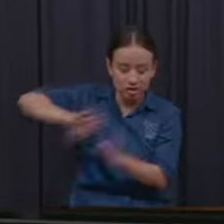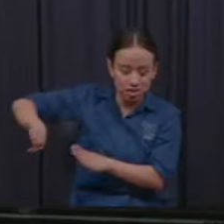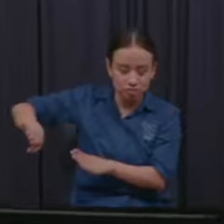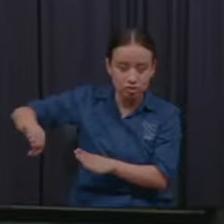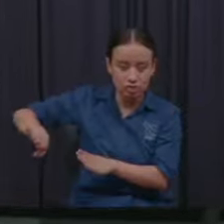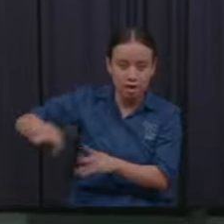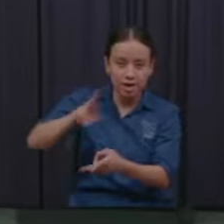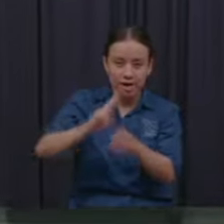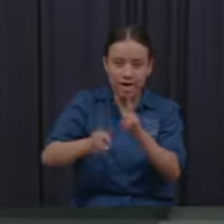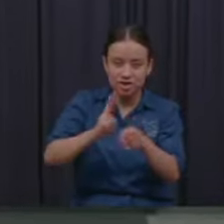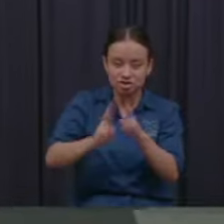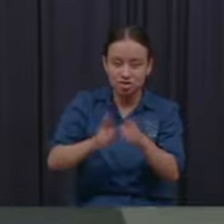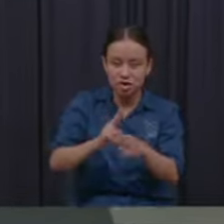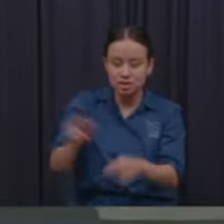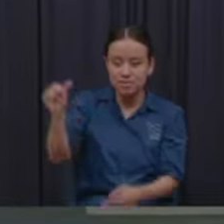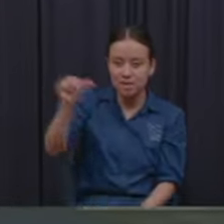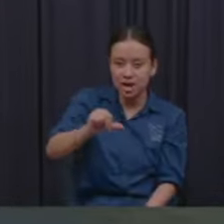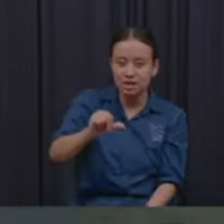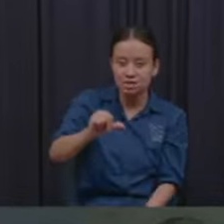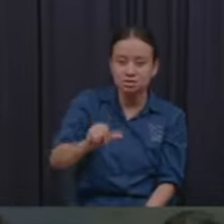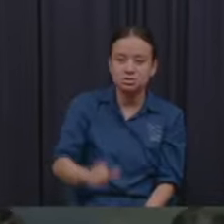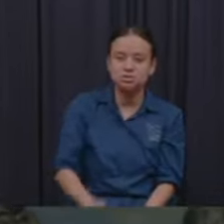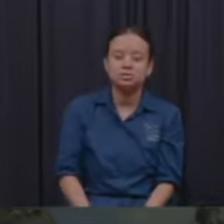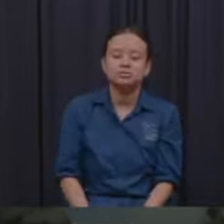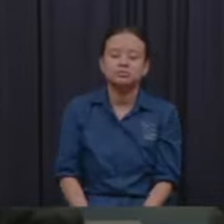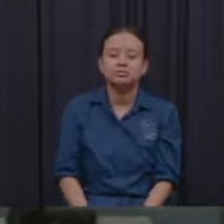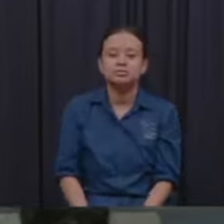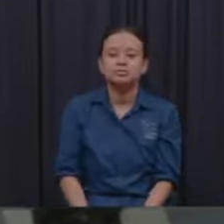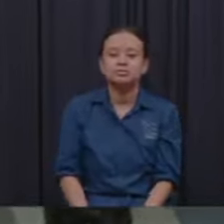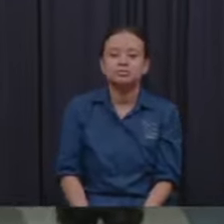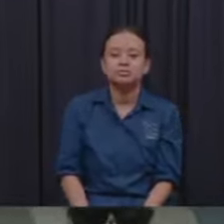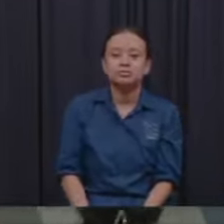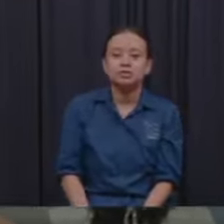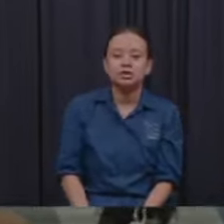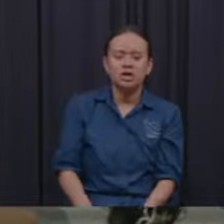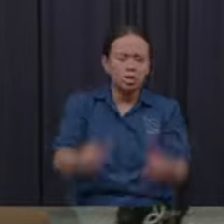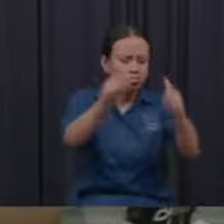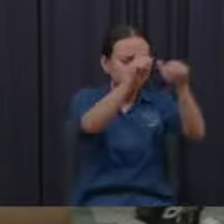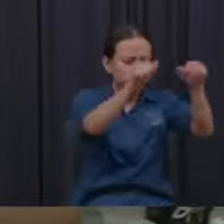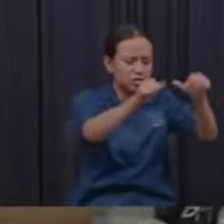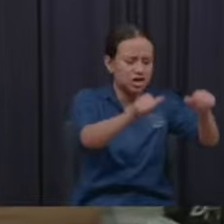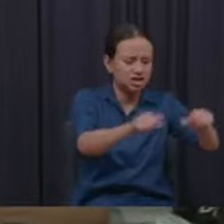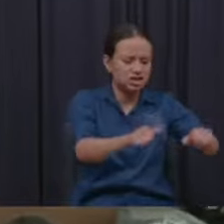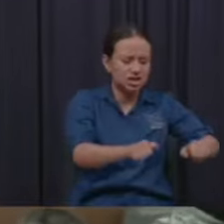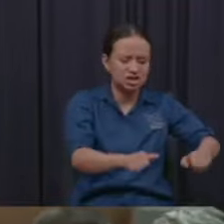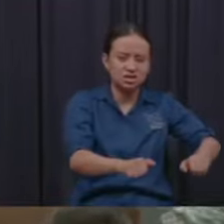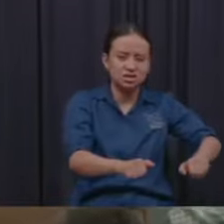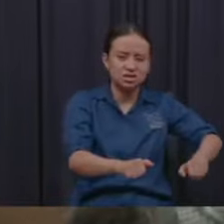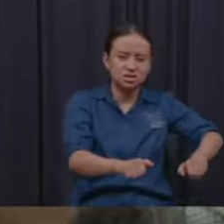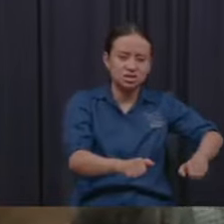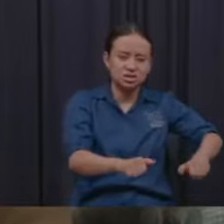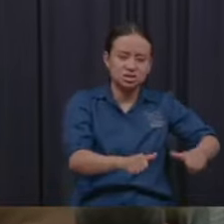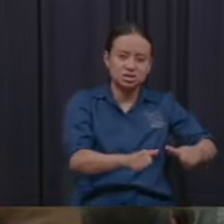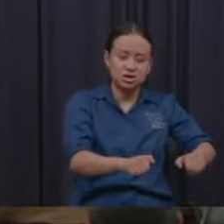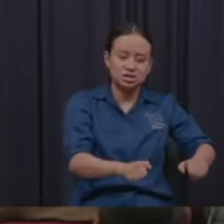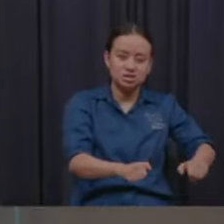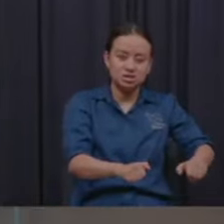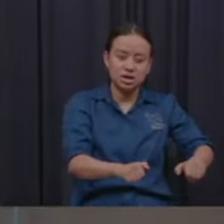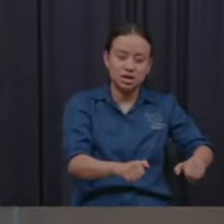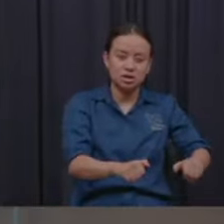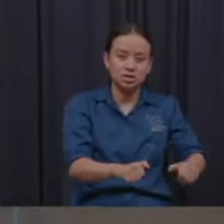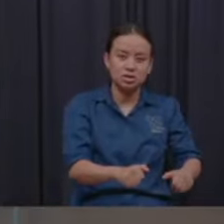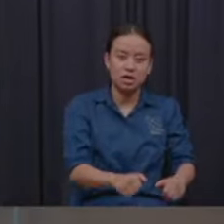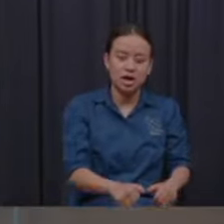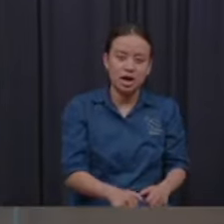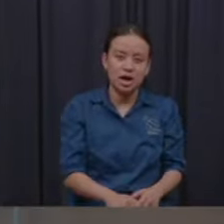Maldiciones e iniquidad generacional. Revisar. Revisar si hay ataduras almáticas a personas,